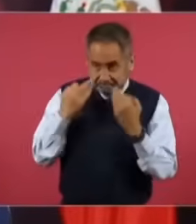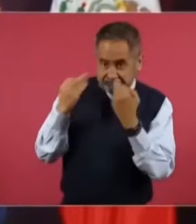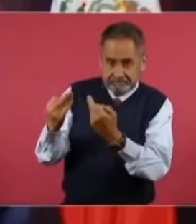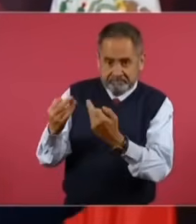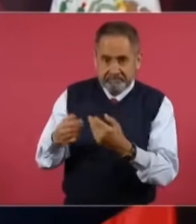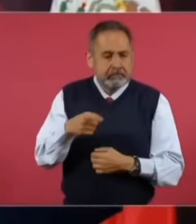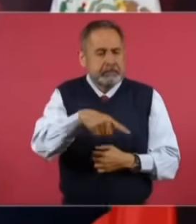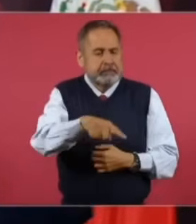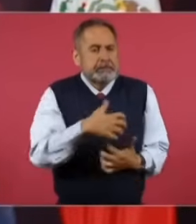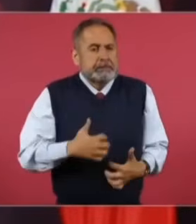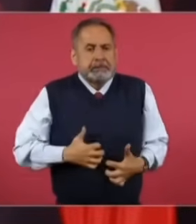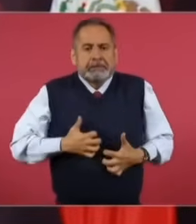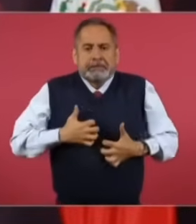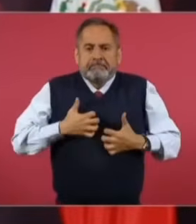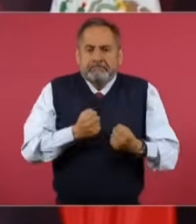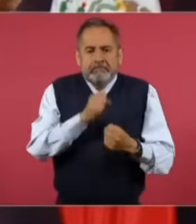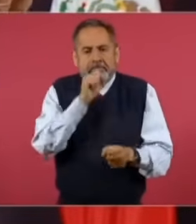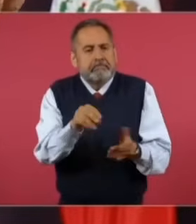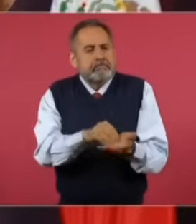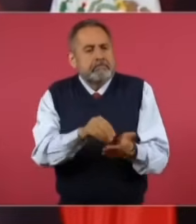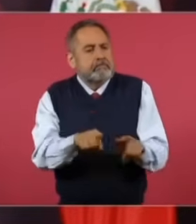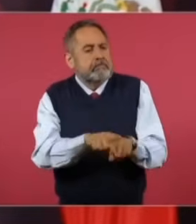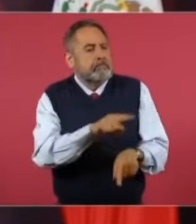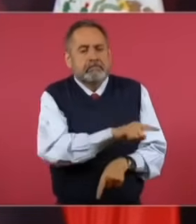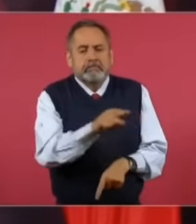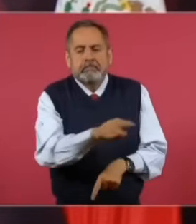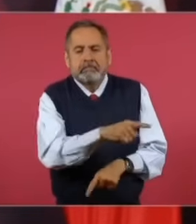pues se quedaron molestos también.